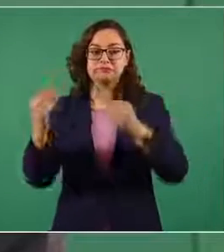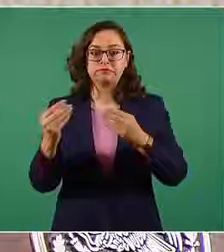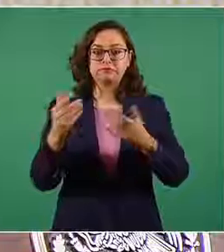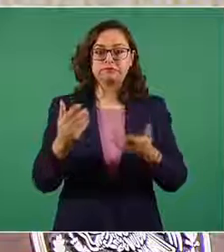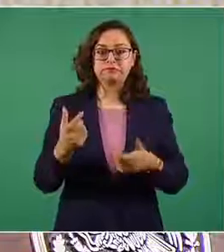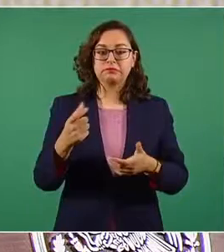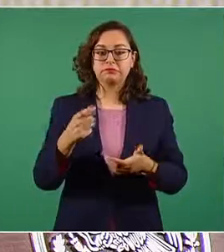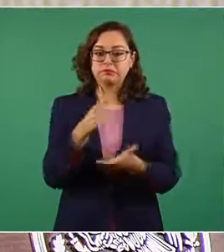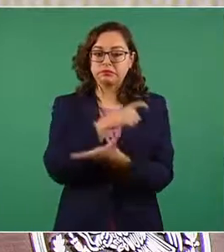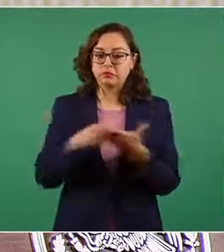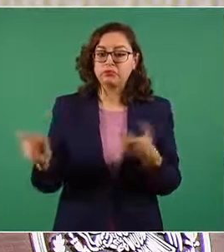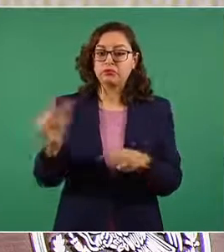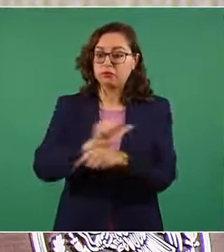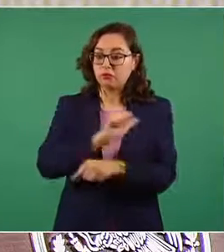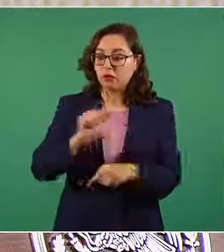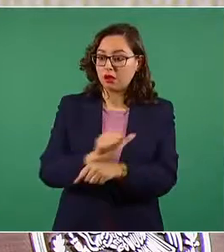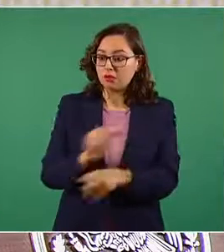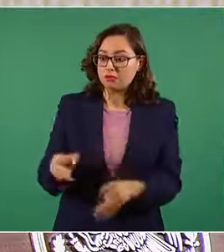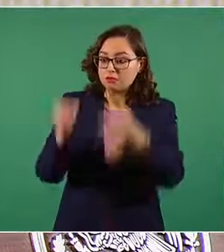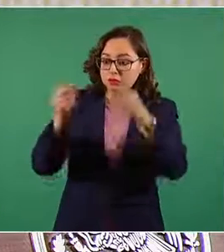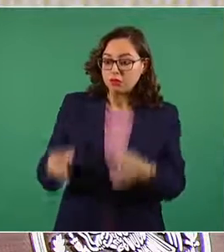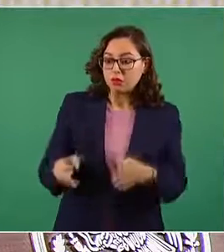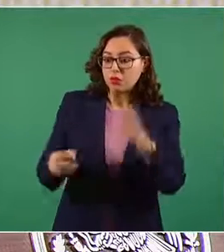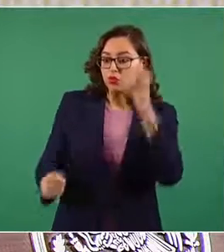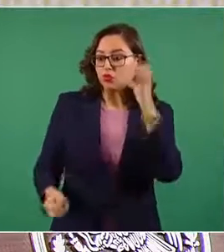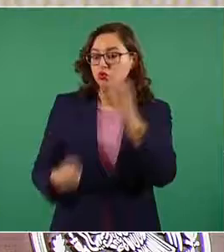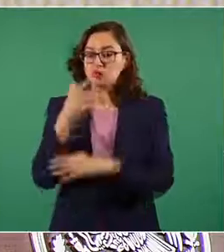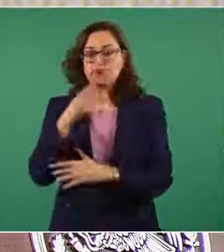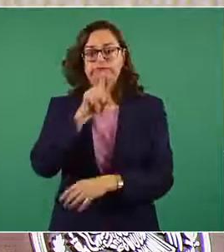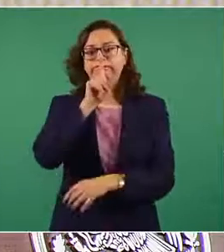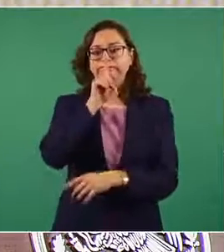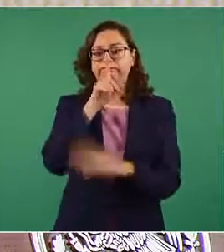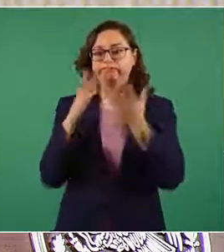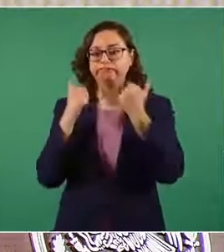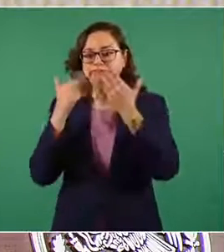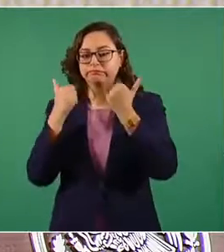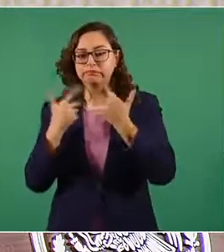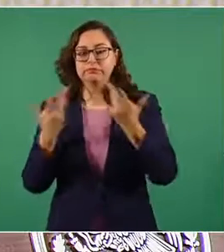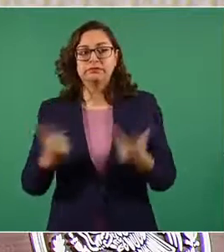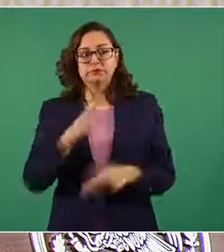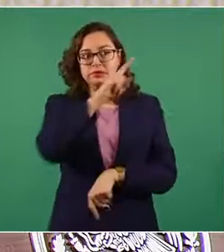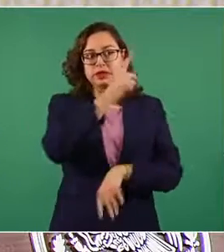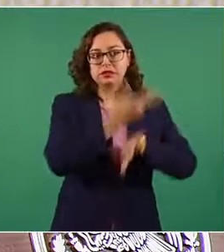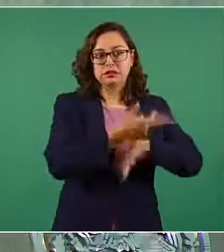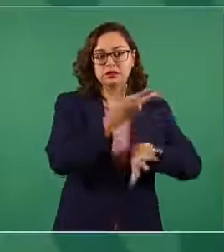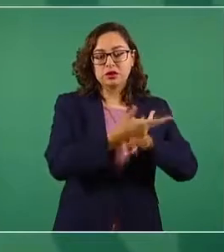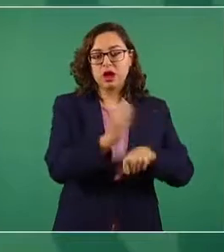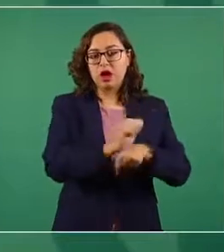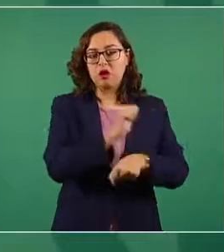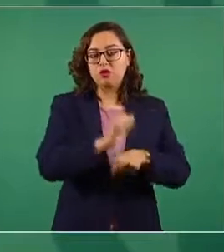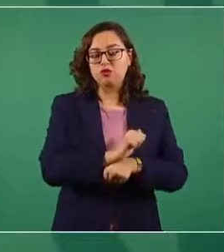un vehículo nuevo de agencia, y con esos vehículos que son más baratos,